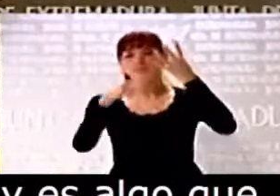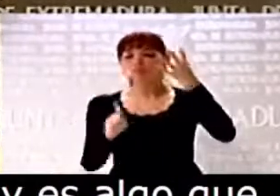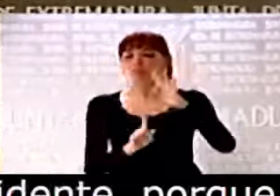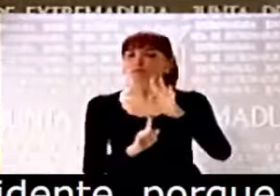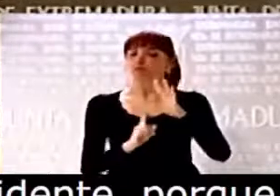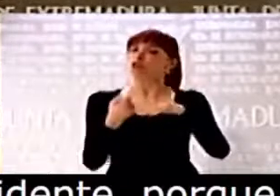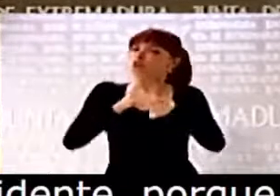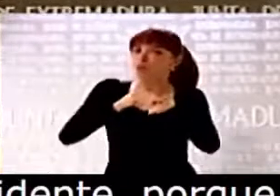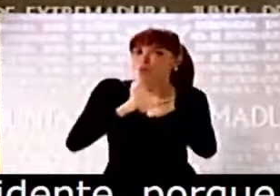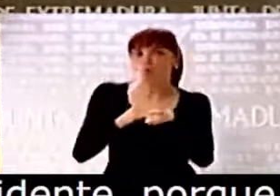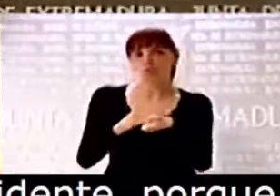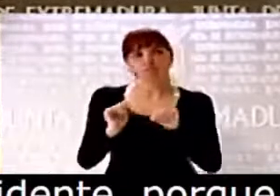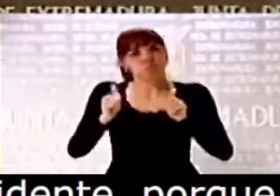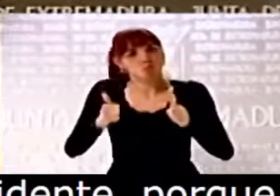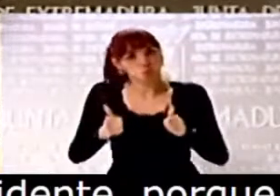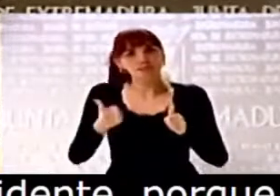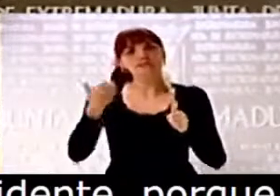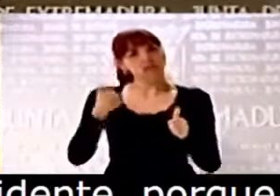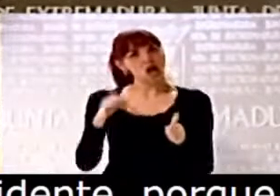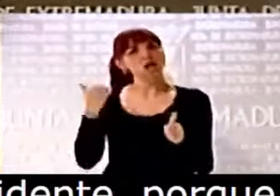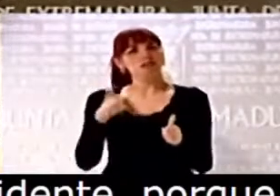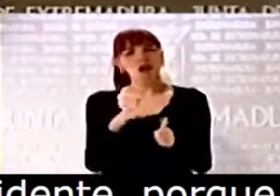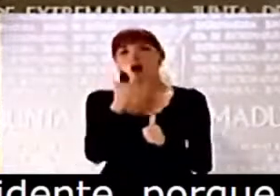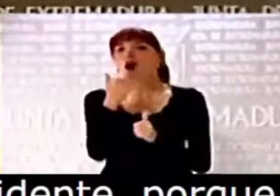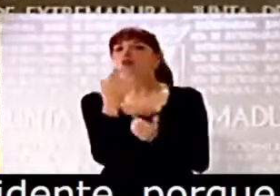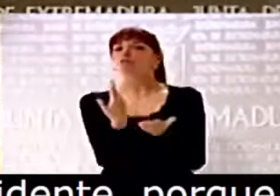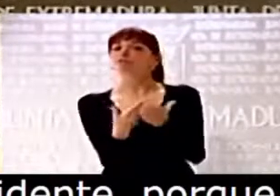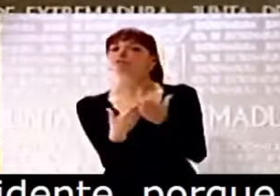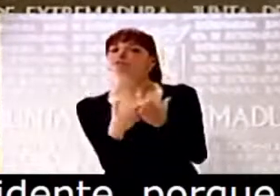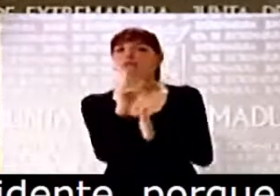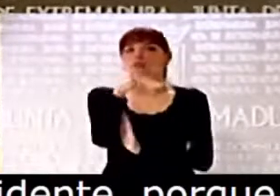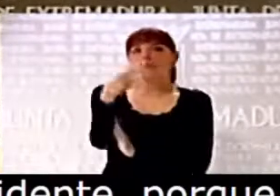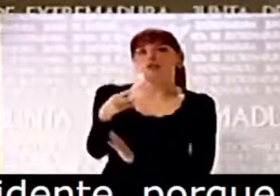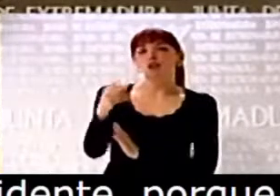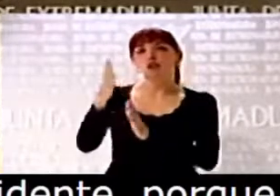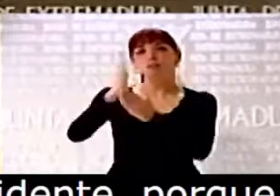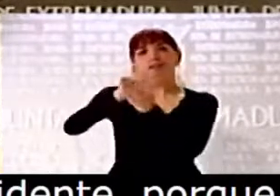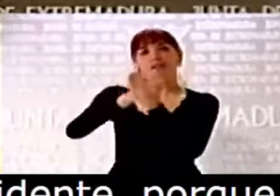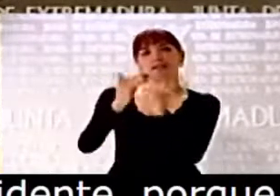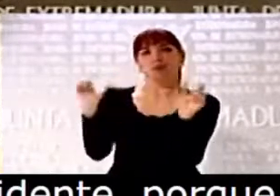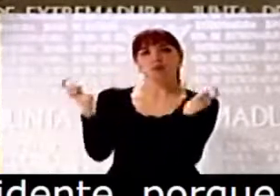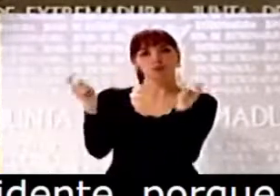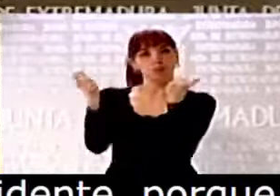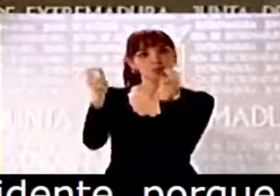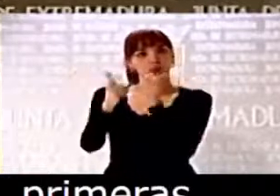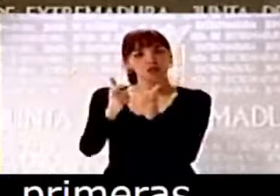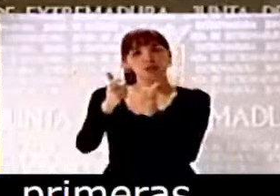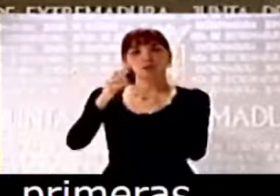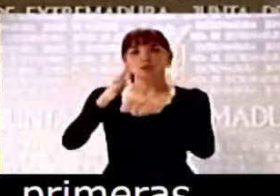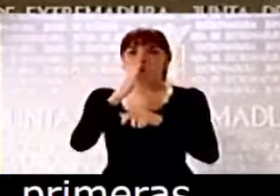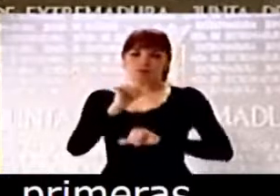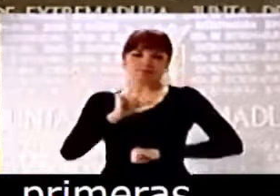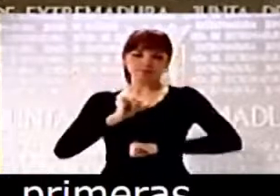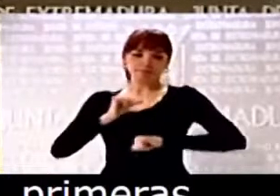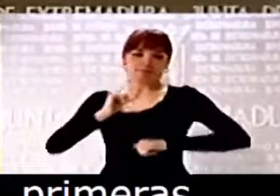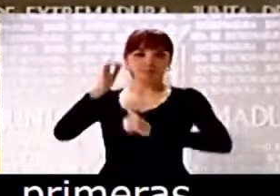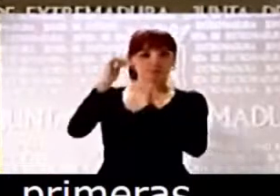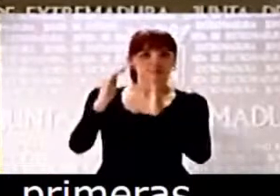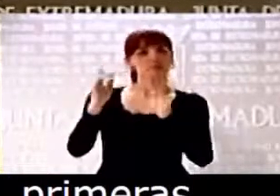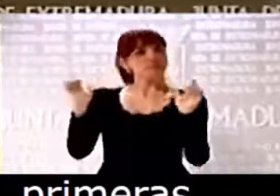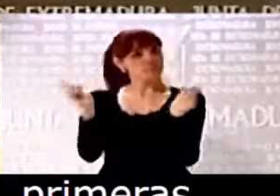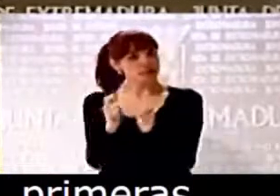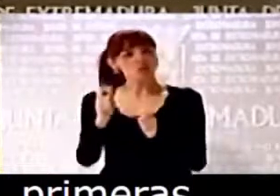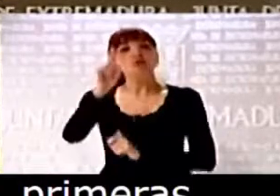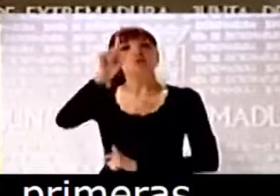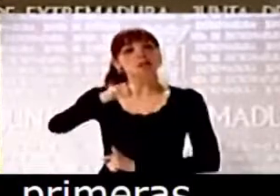las primeras mejoras positivas en términos de datos de reducción de los expedientes en espera de valoración y el aumento ya también de